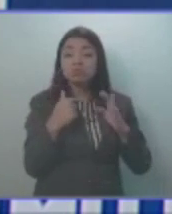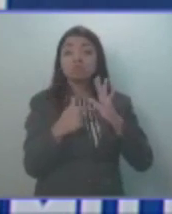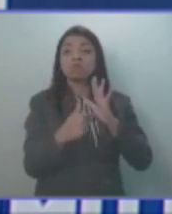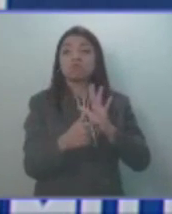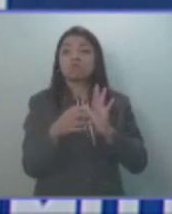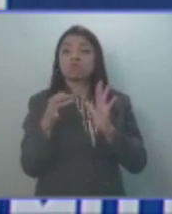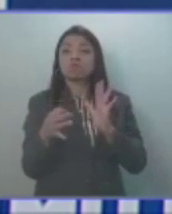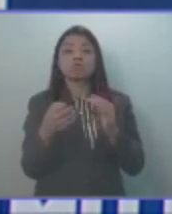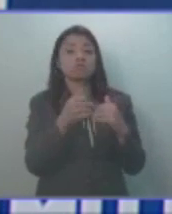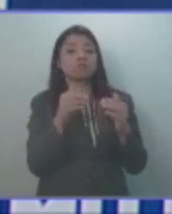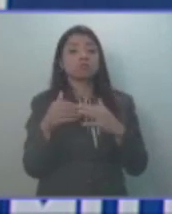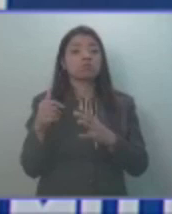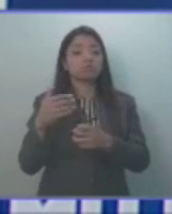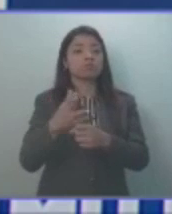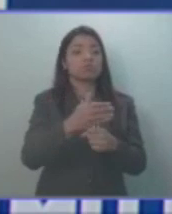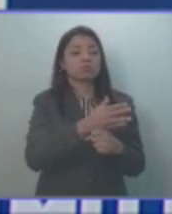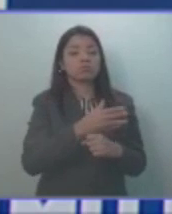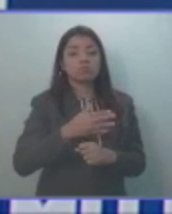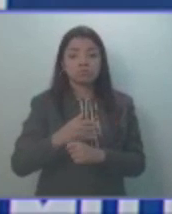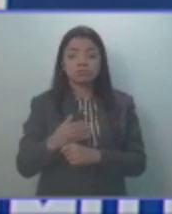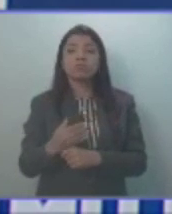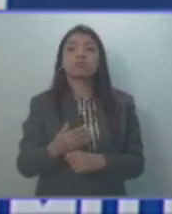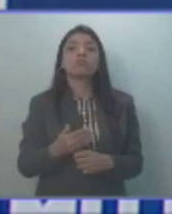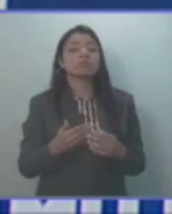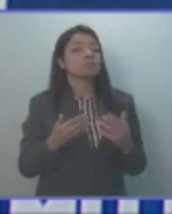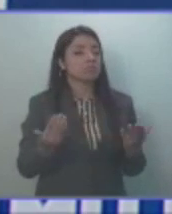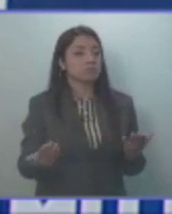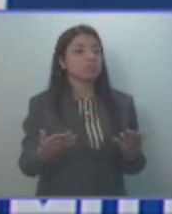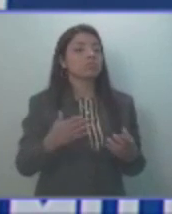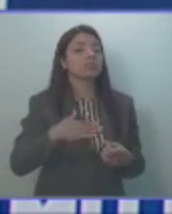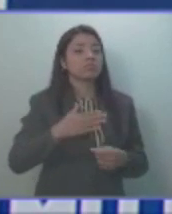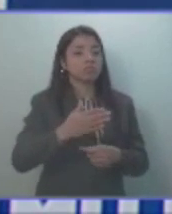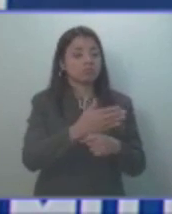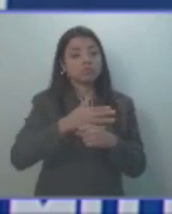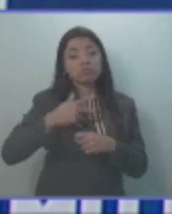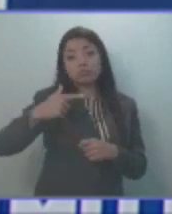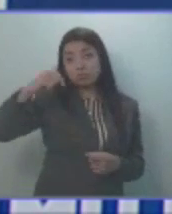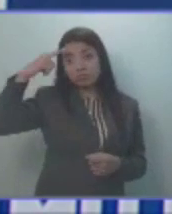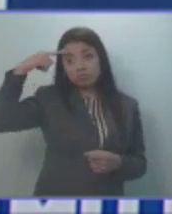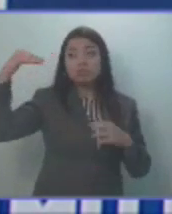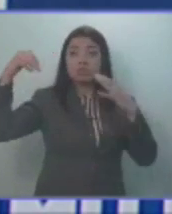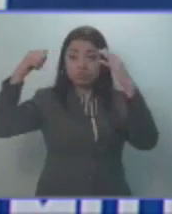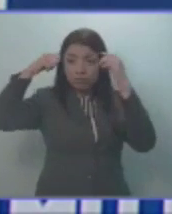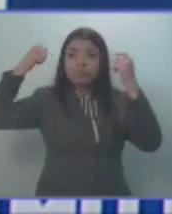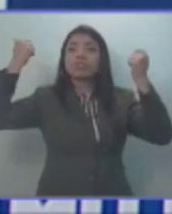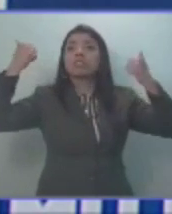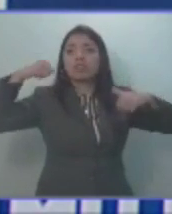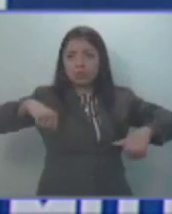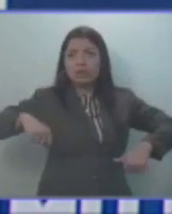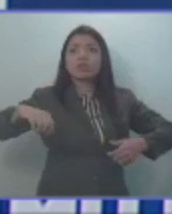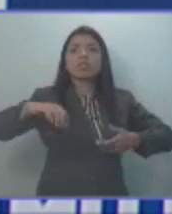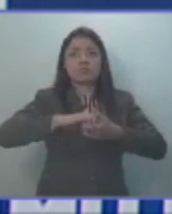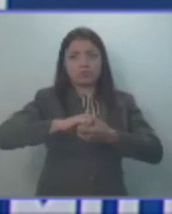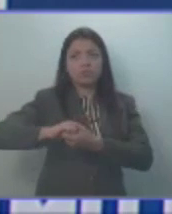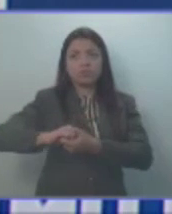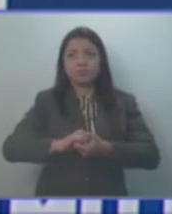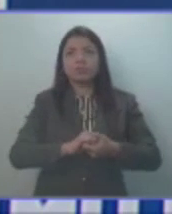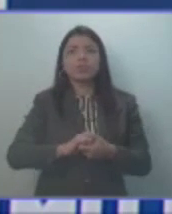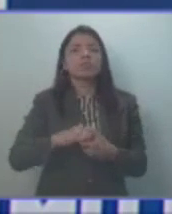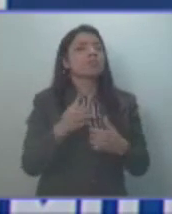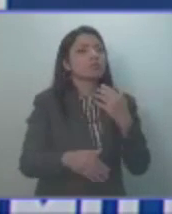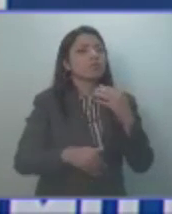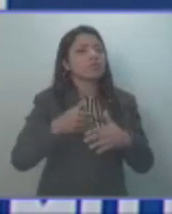las diferentes fracciones legislativas como partidos políticos no podemos nos podemos poner de acuerdo en acciones